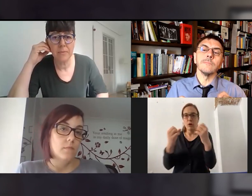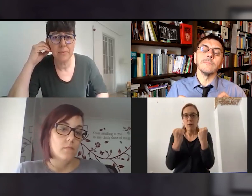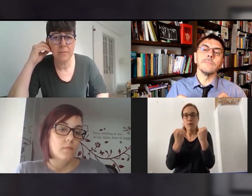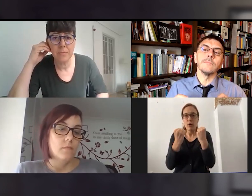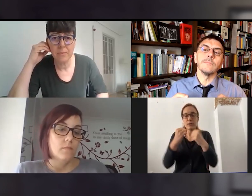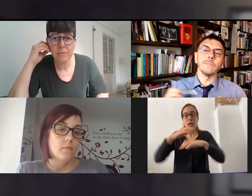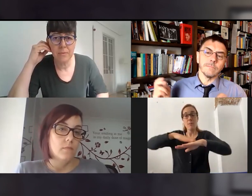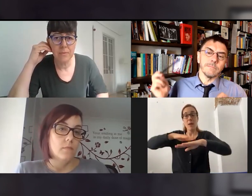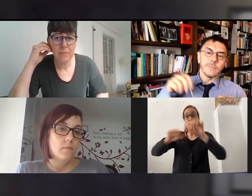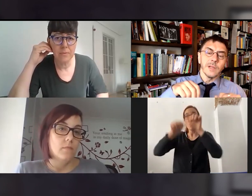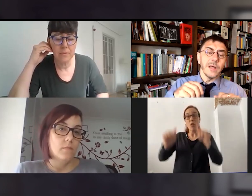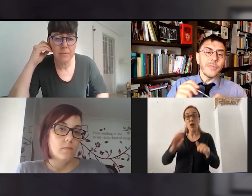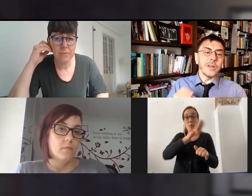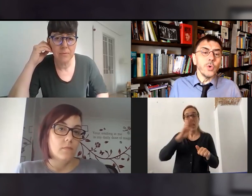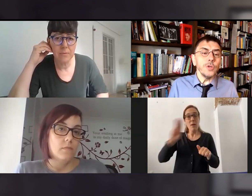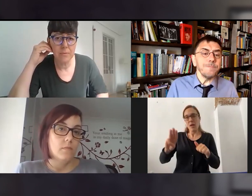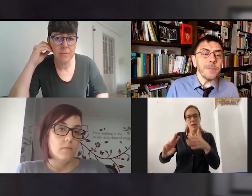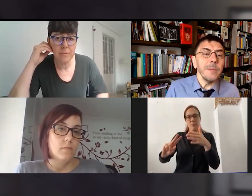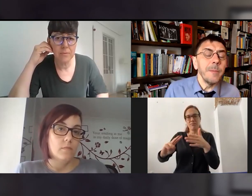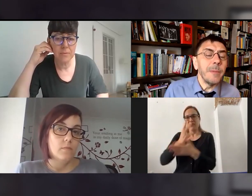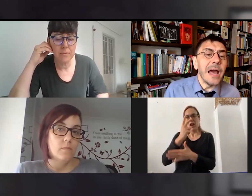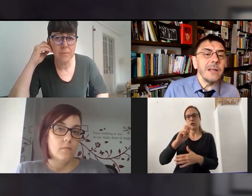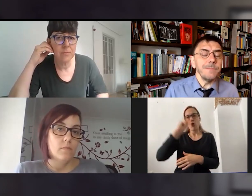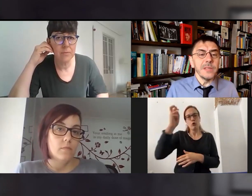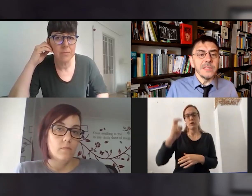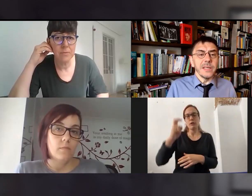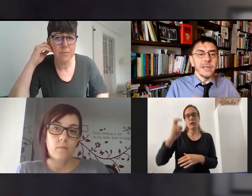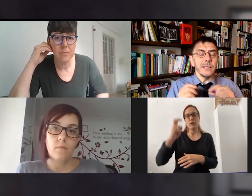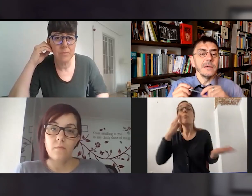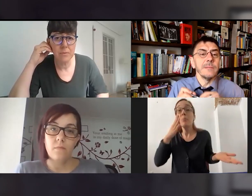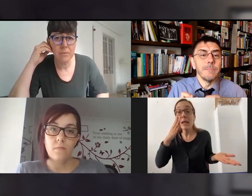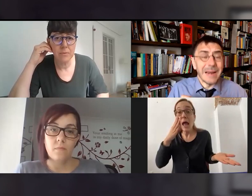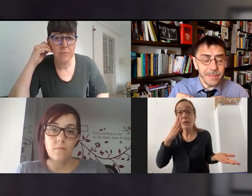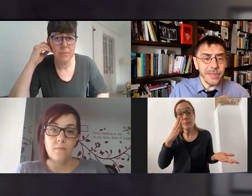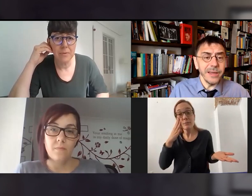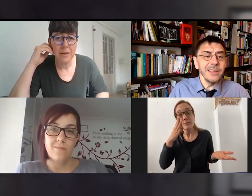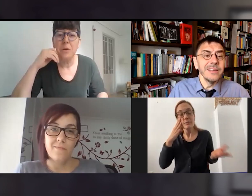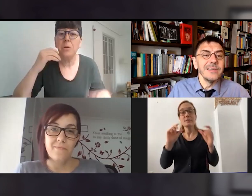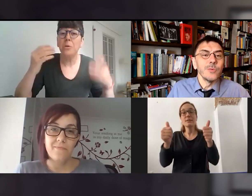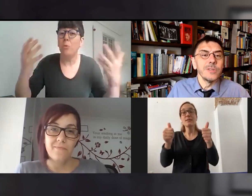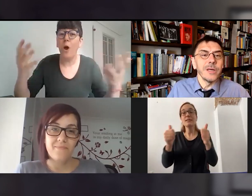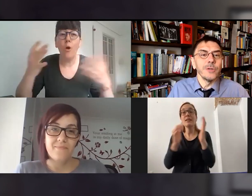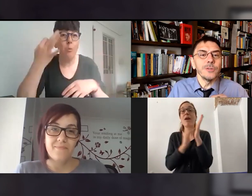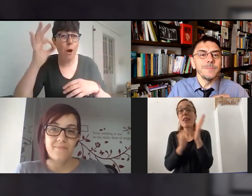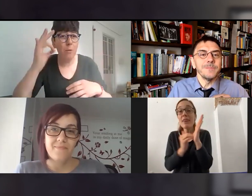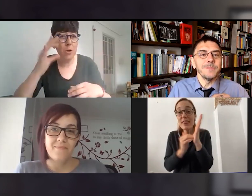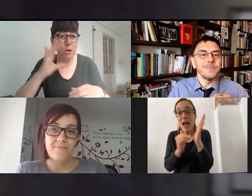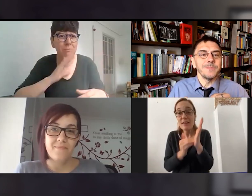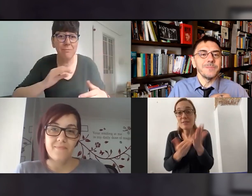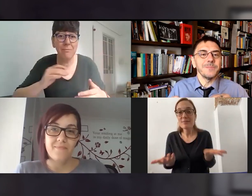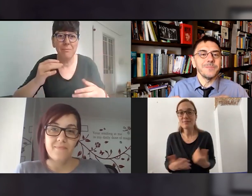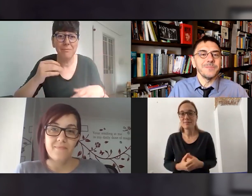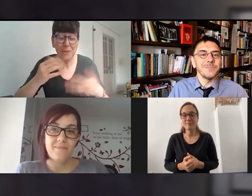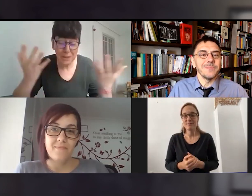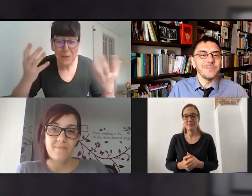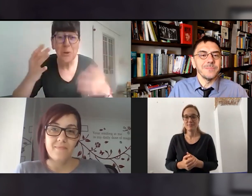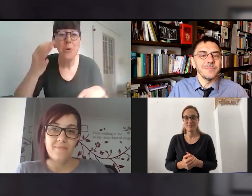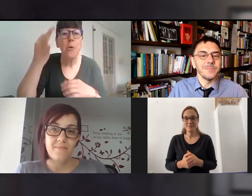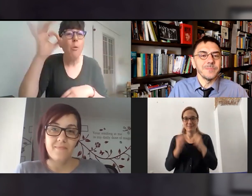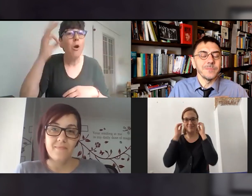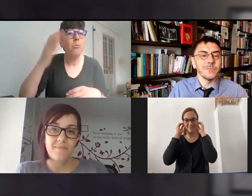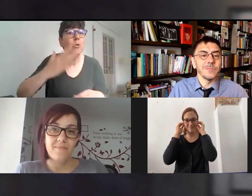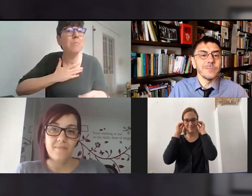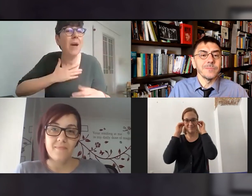fracasado del Partido Popular. Gracias, Jesús. Y Pilar, desde Valencia, cuéntanos.